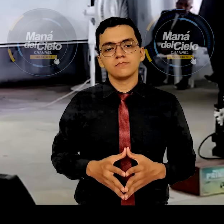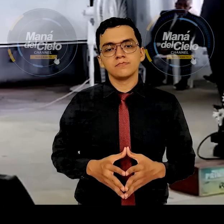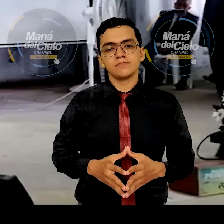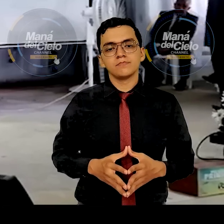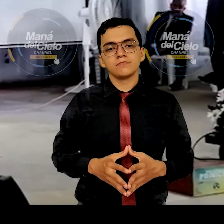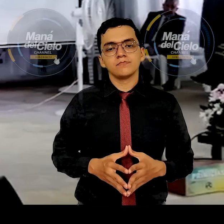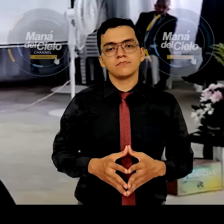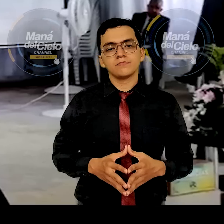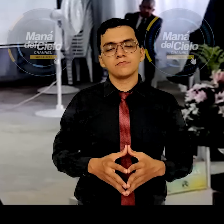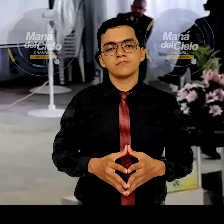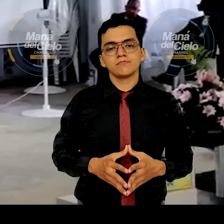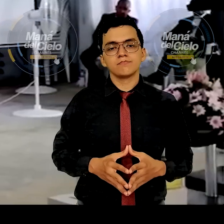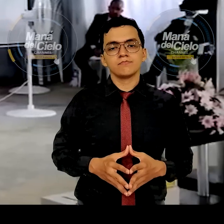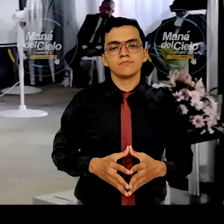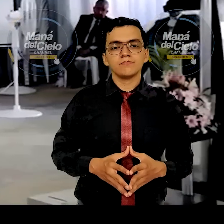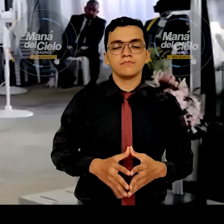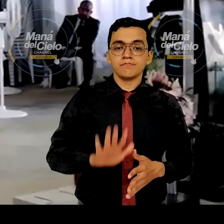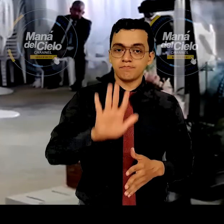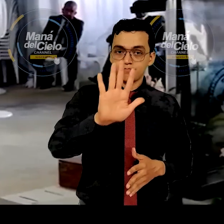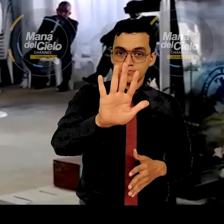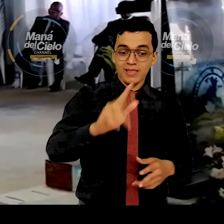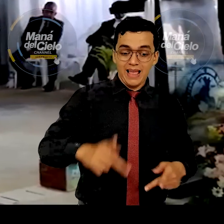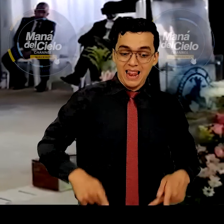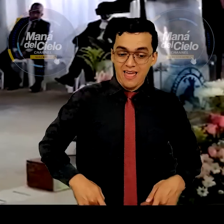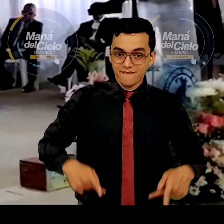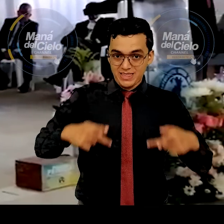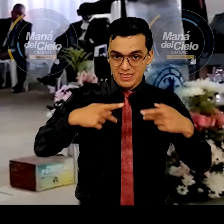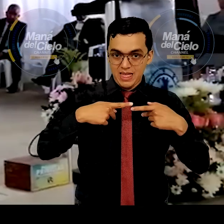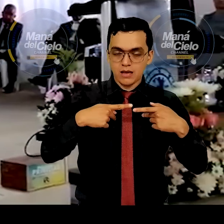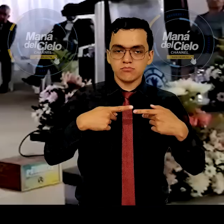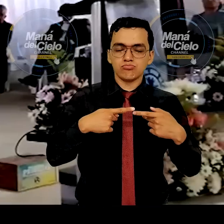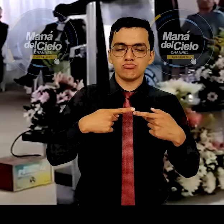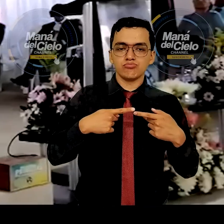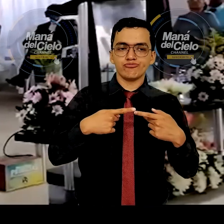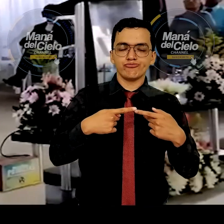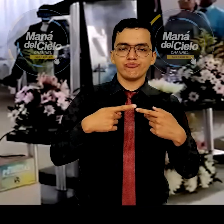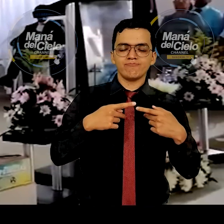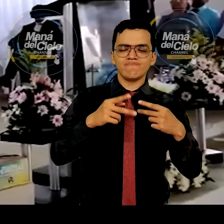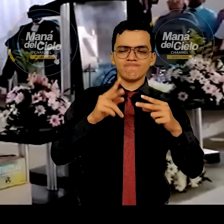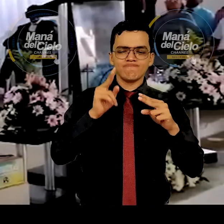Hay solo dos maneras de ver la vida. Solo dos.